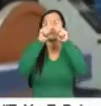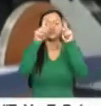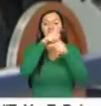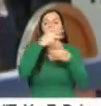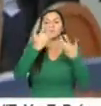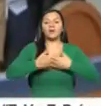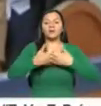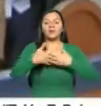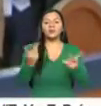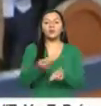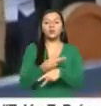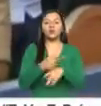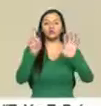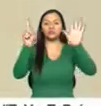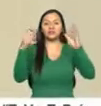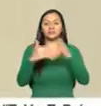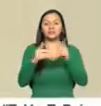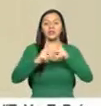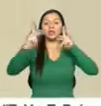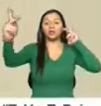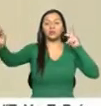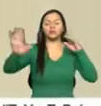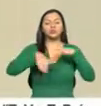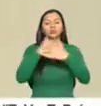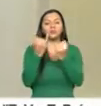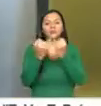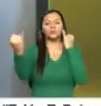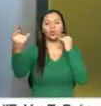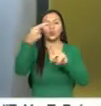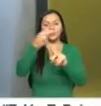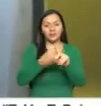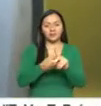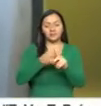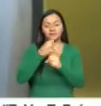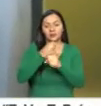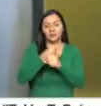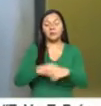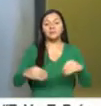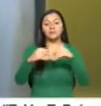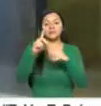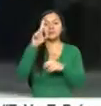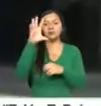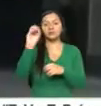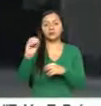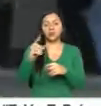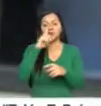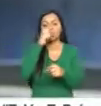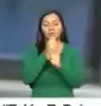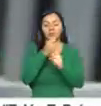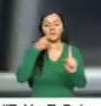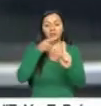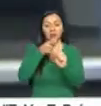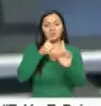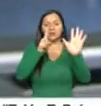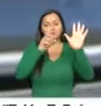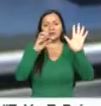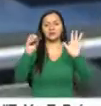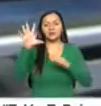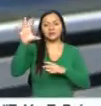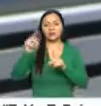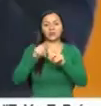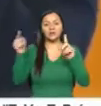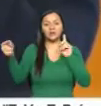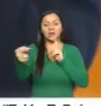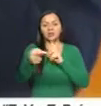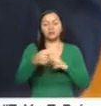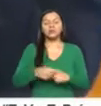fábrica que producirá 6.000 kilómetros de fibra óptica por mes y generará 150 empleos directos y 650 indirectos. Estamos